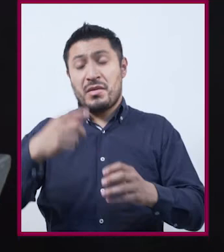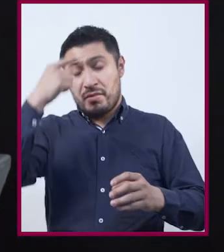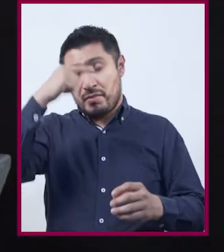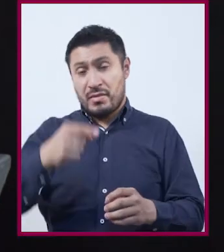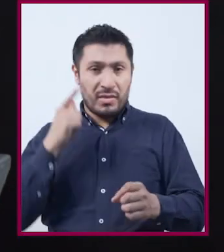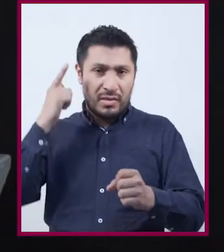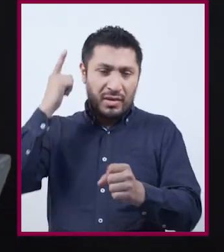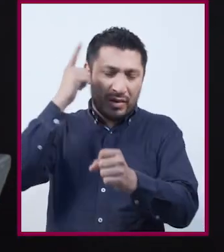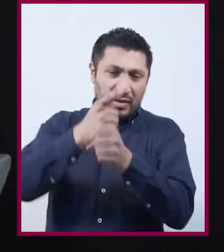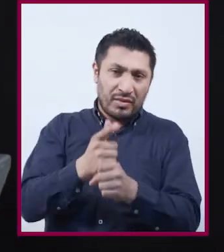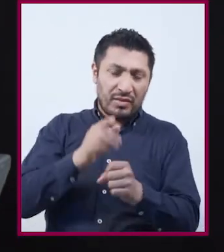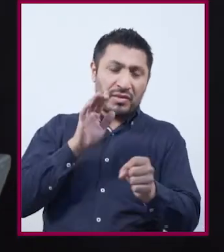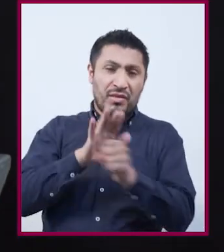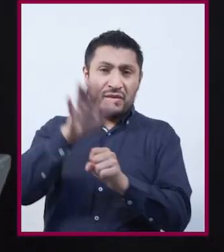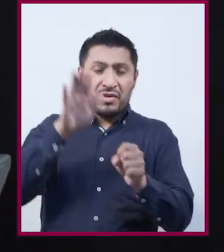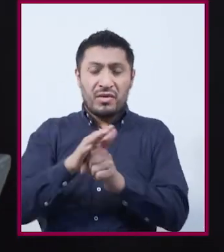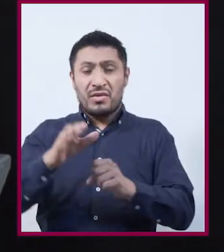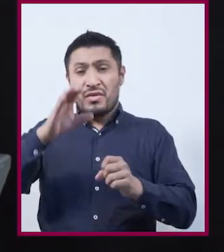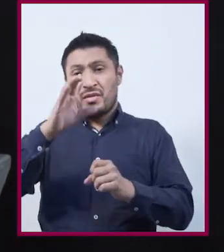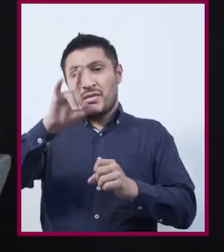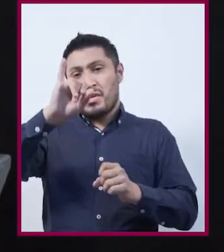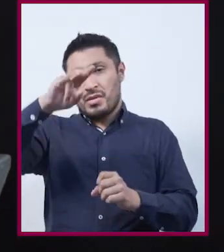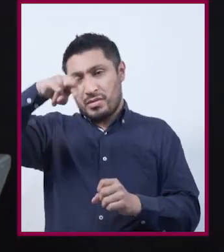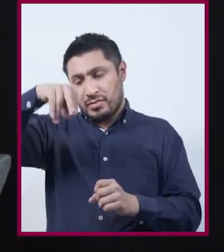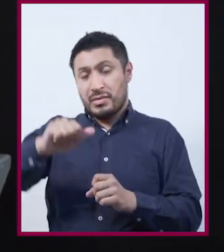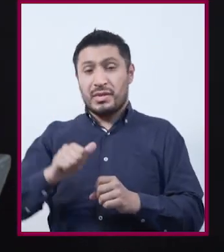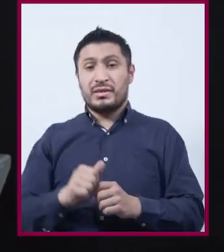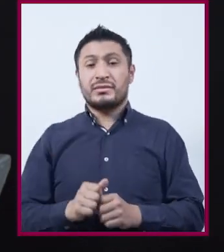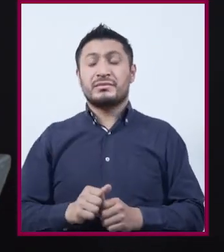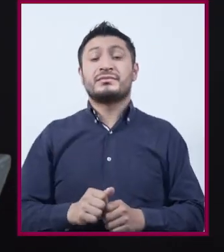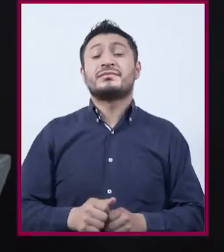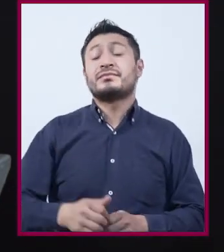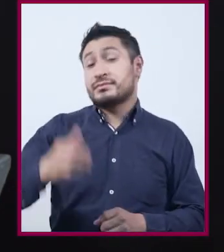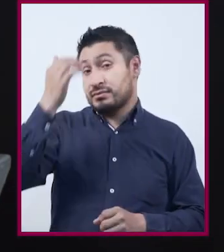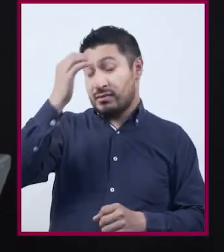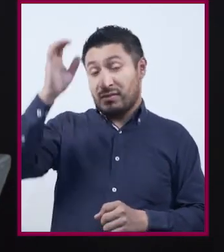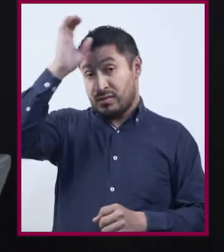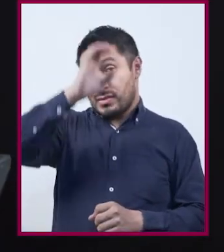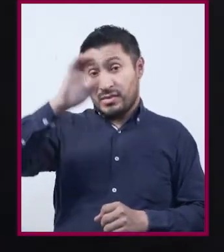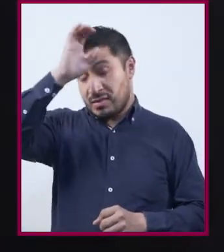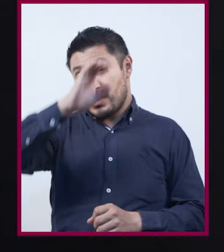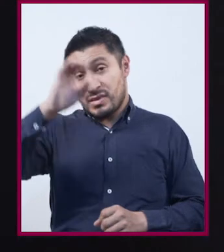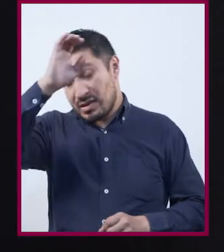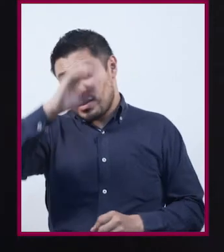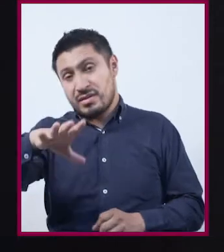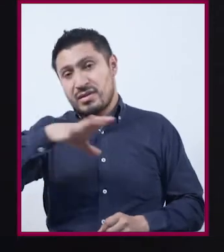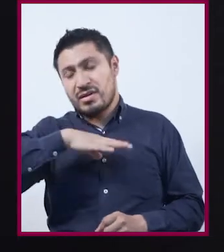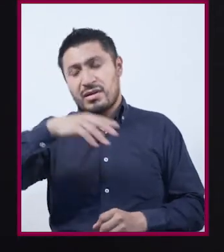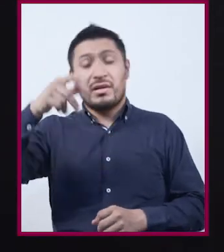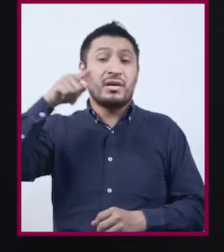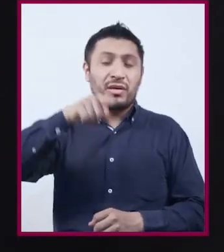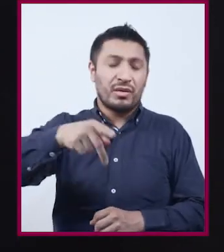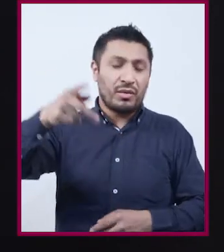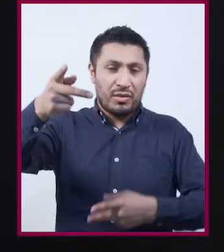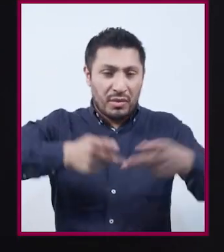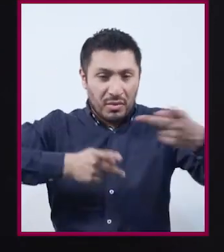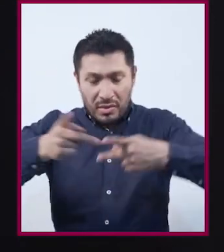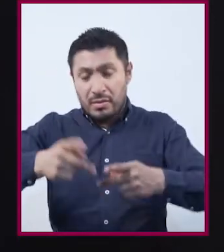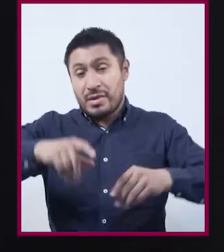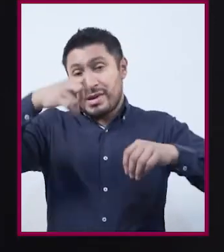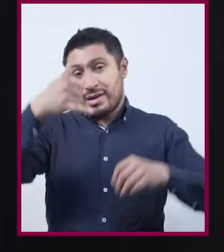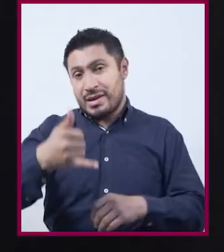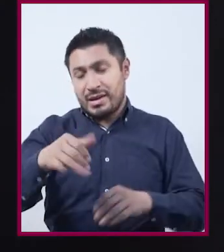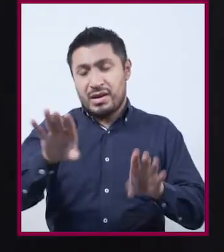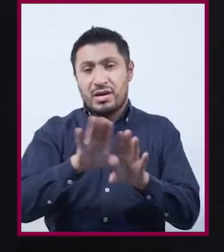pueden ayudar a enfrentar los retos que nos presenta el poder magnánimo de la naturaleza. El conocimiento científico nos permite